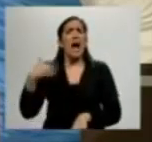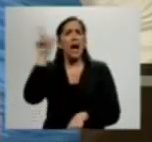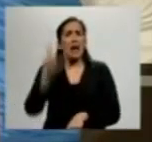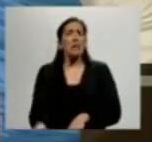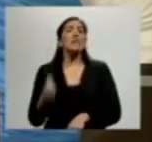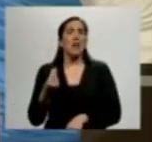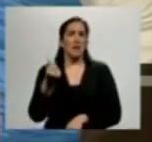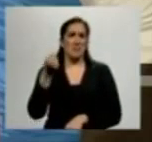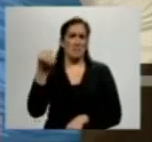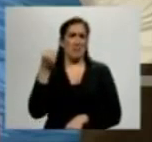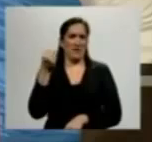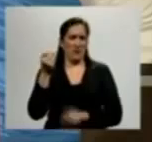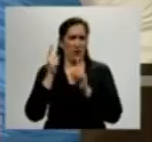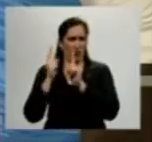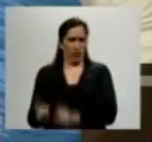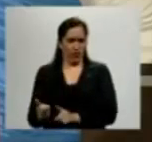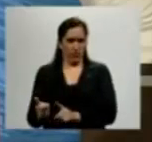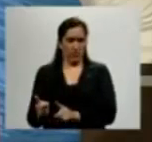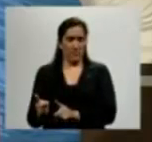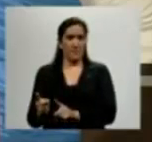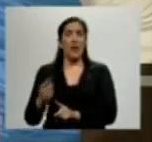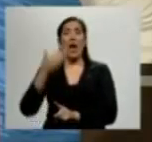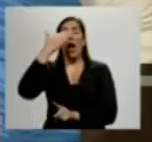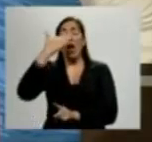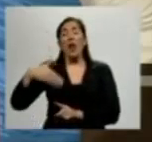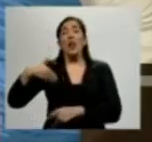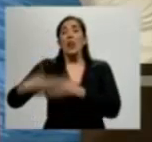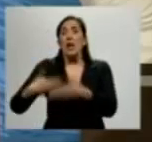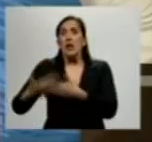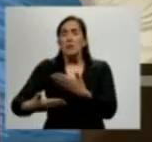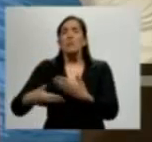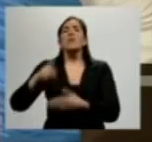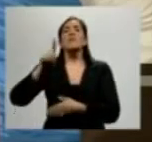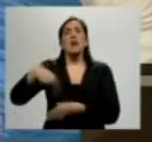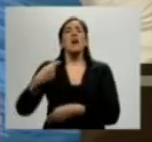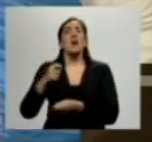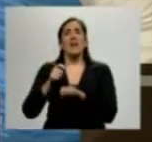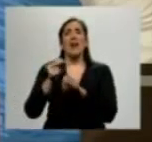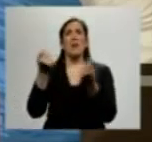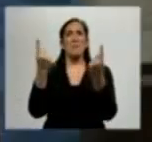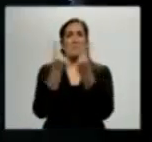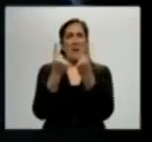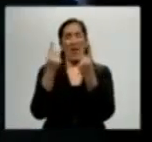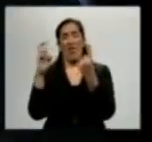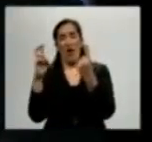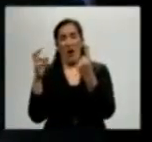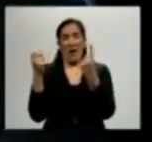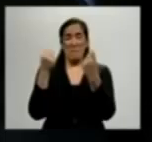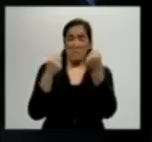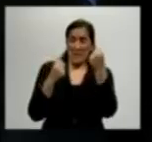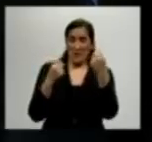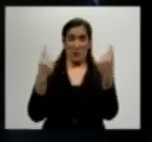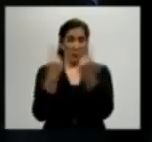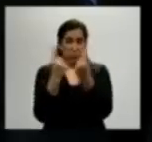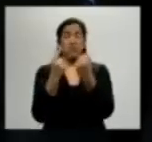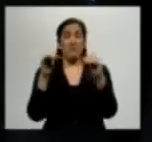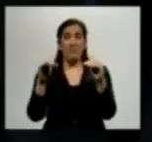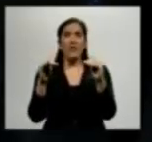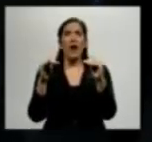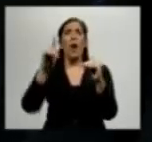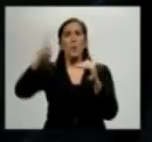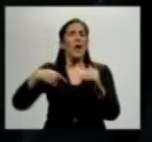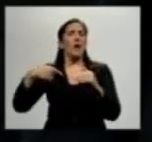Argentina. Fue la modificación y la entrada en vigencia de la convertibilidad la que vino a